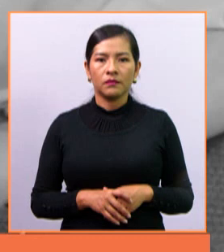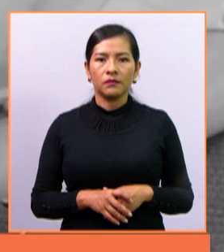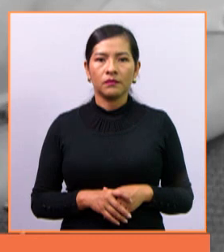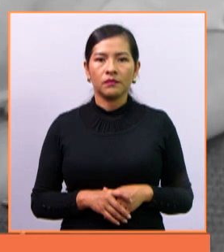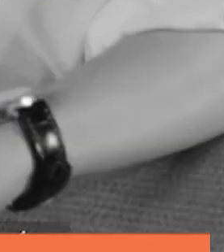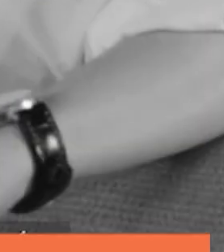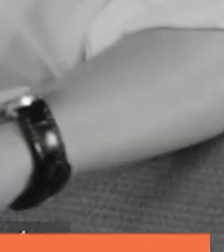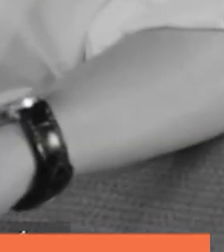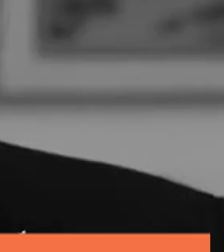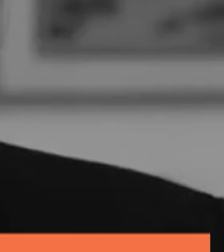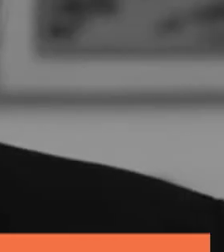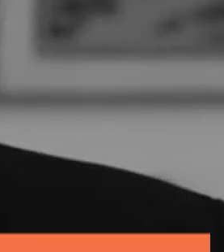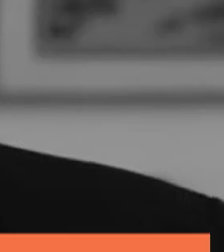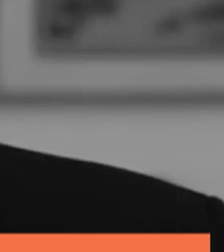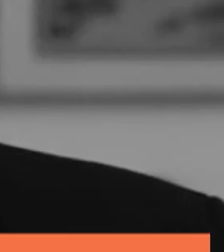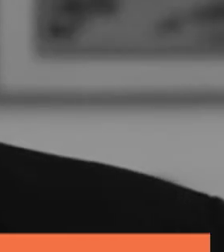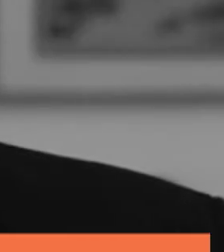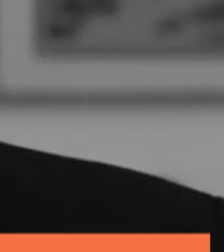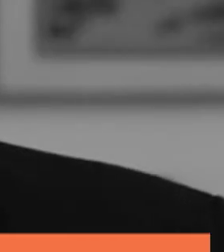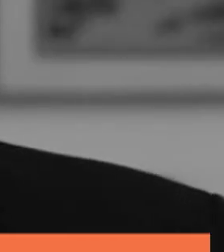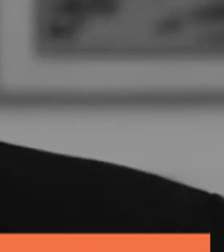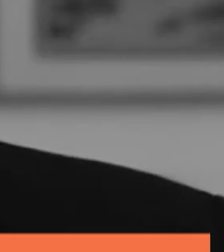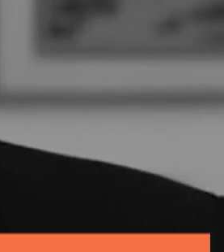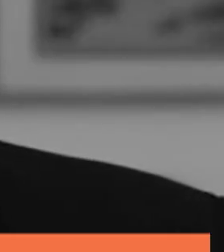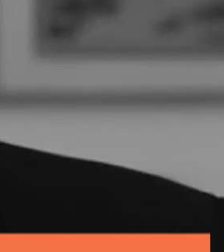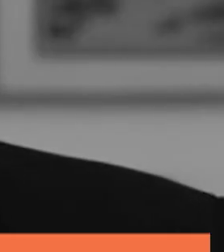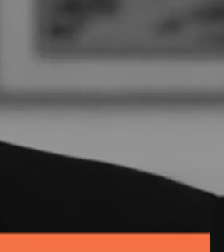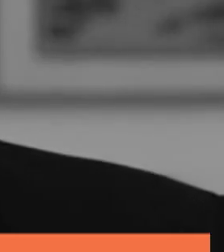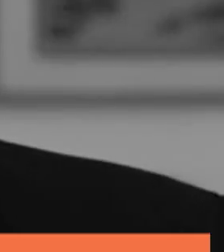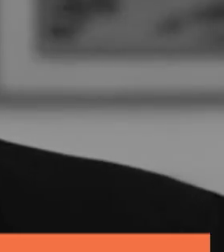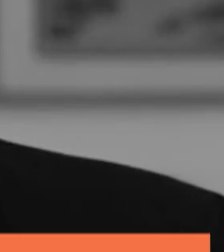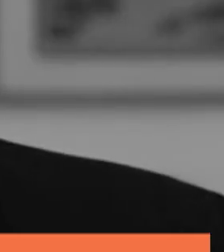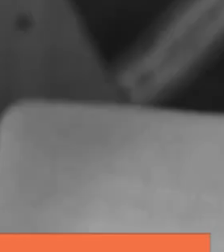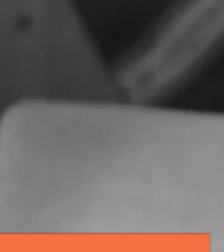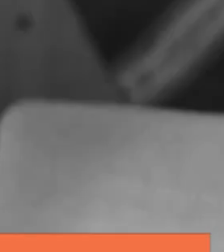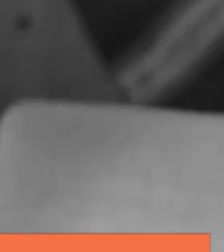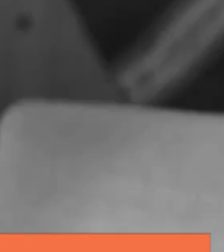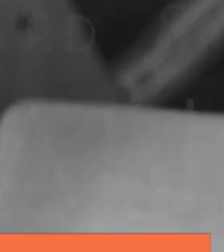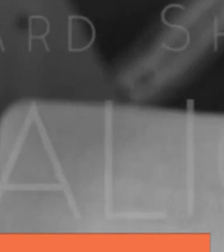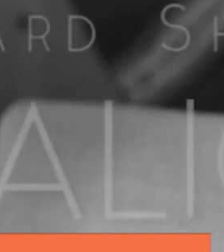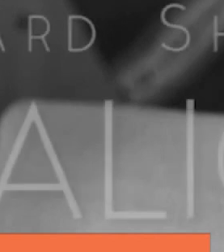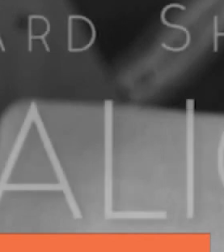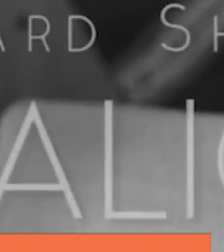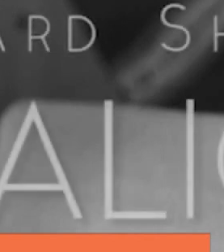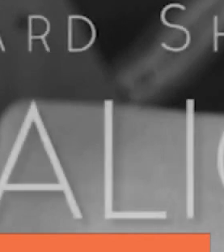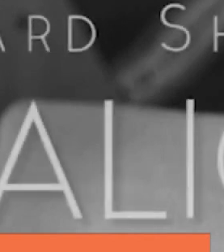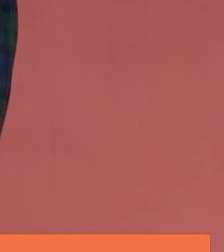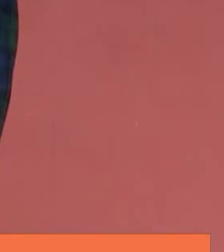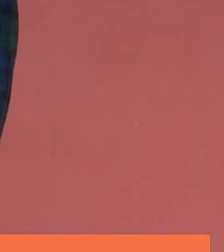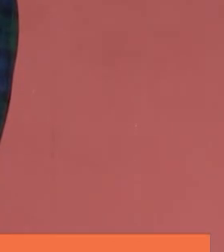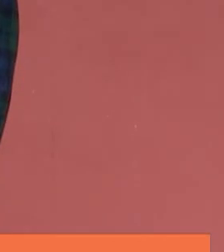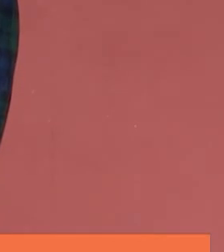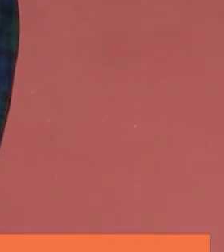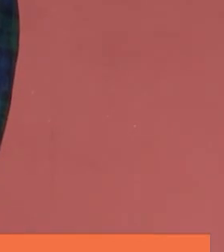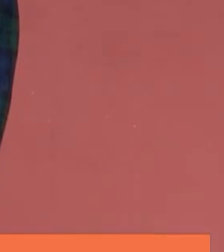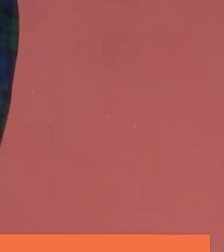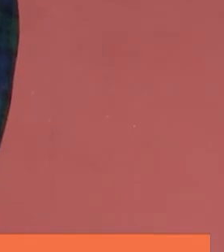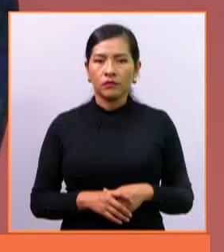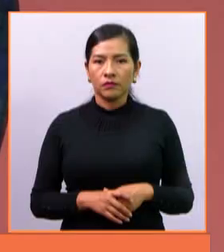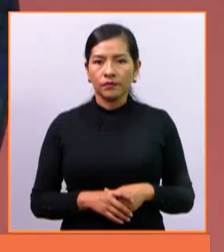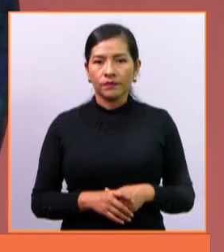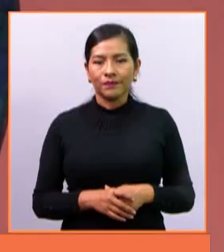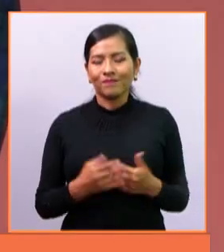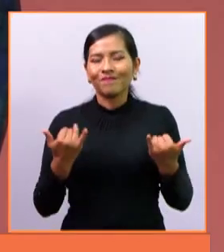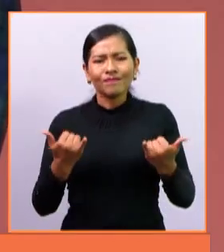experiment that you can't do it. Te voy a transformar de un asqueroso gusano a una mariposa. Yo no soy asquerosa. Bueno, queremos invitar